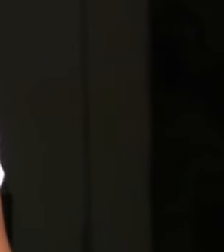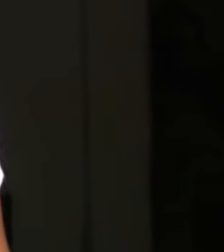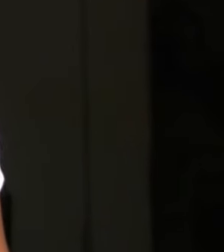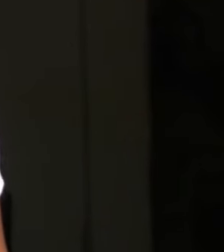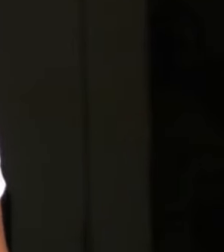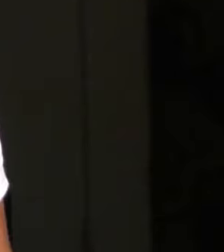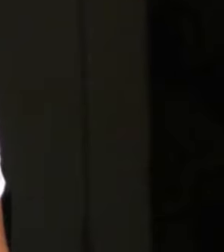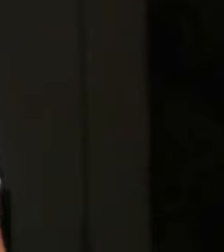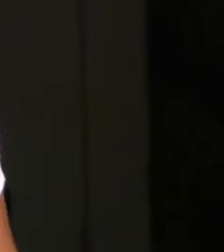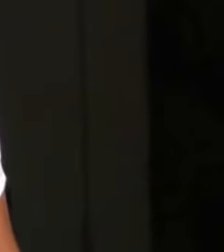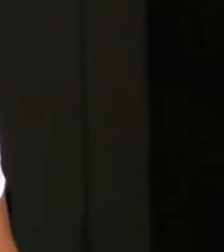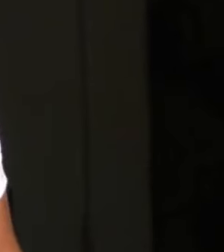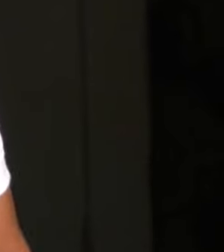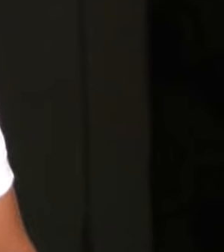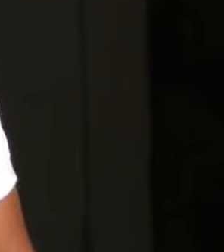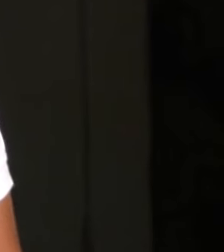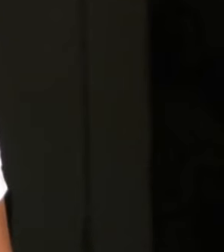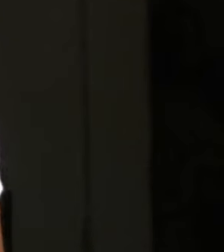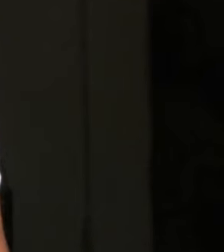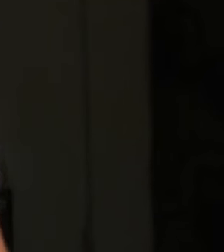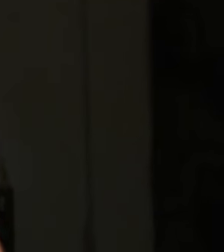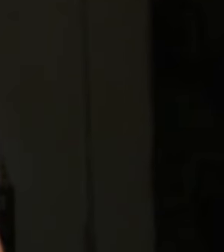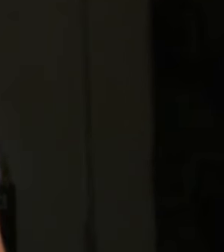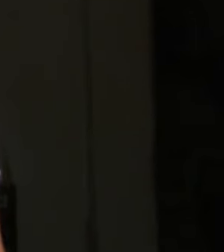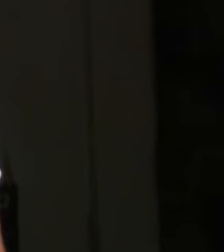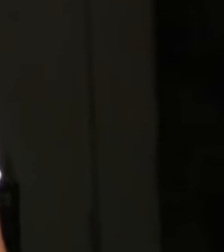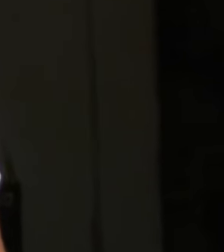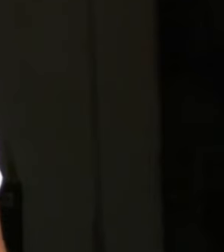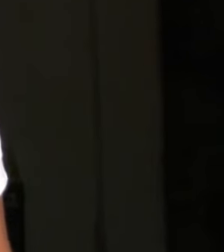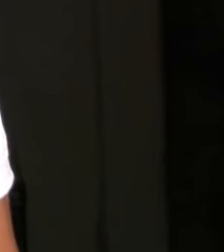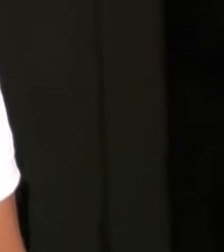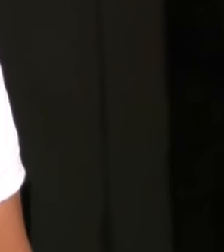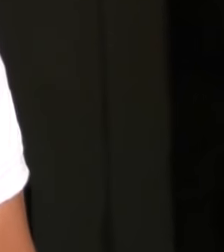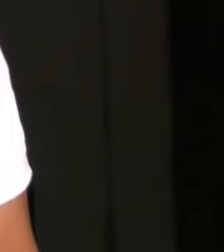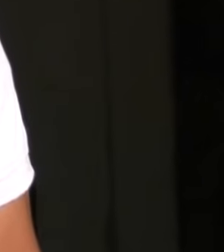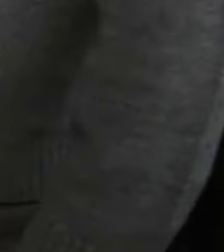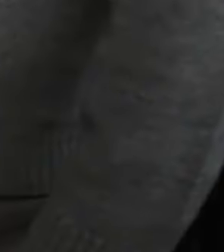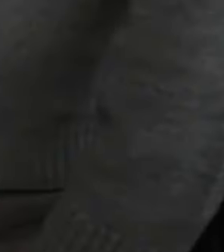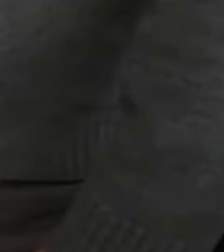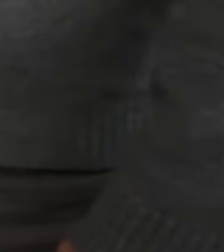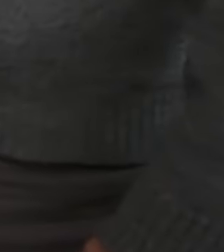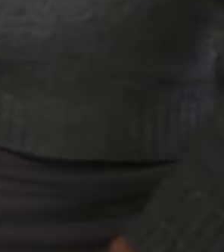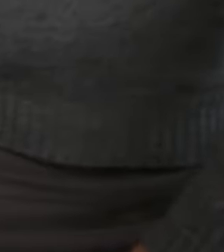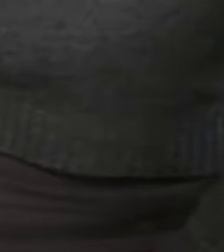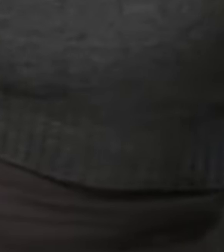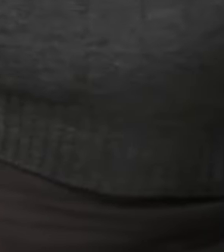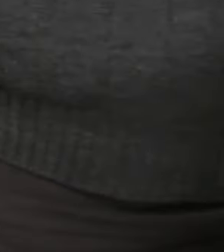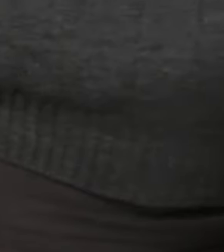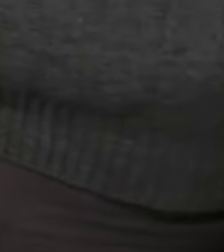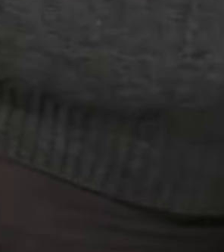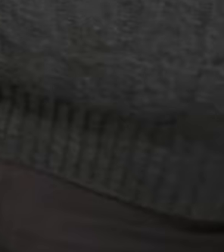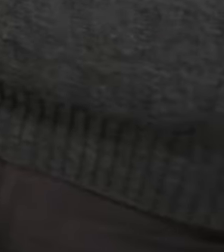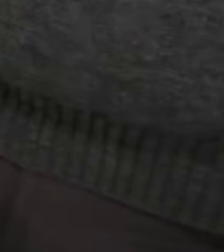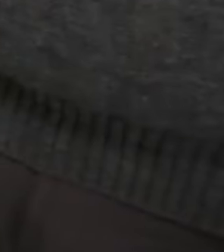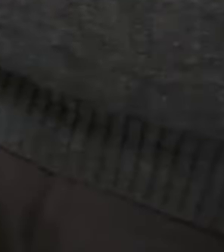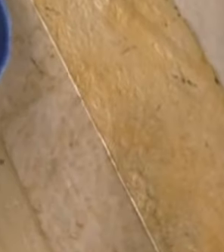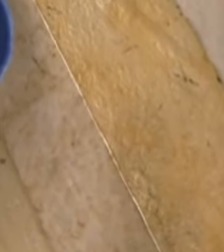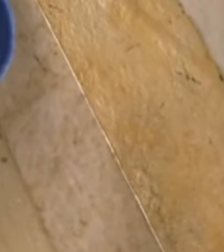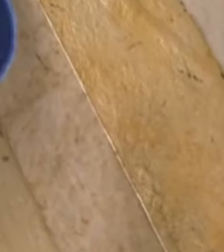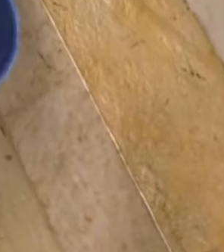agua en vez de lo necesario. Se me hace que el consumo va a ser más. Otros, por su parte, dan